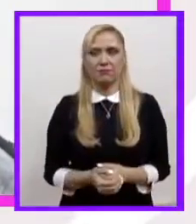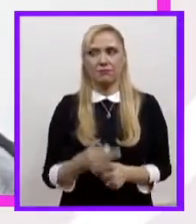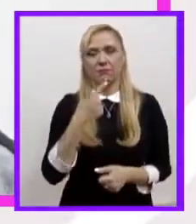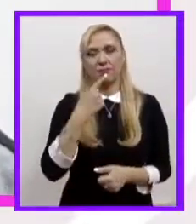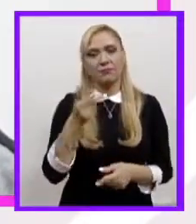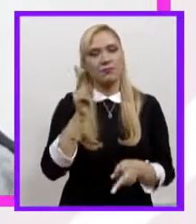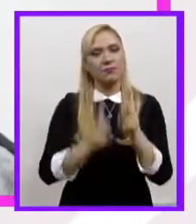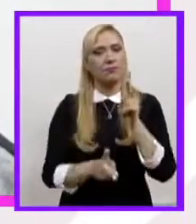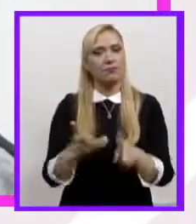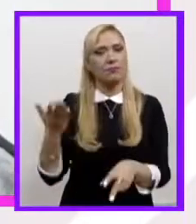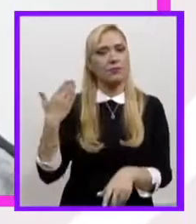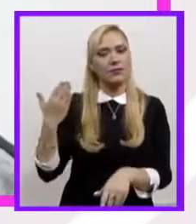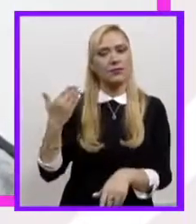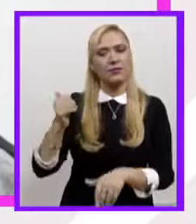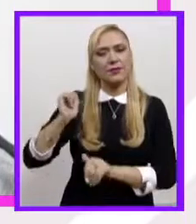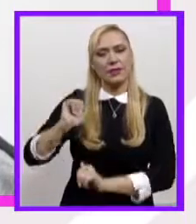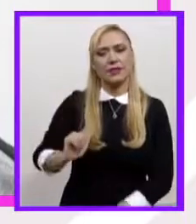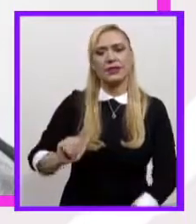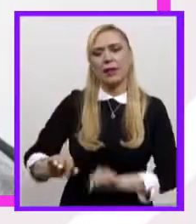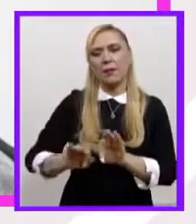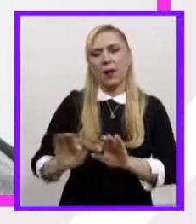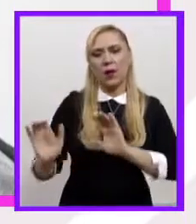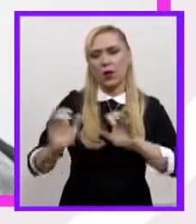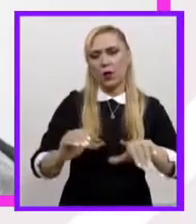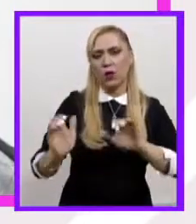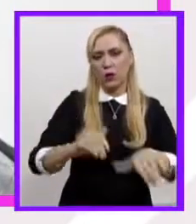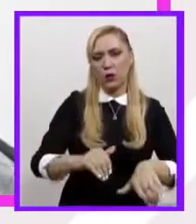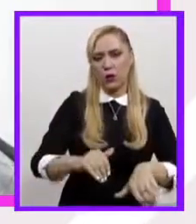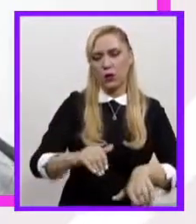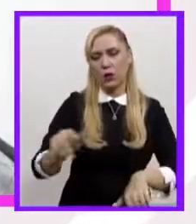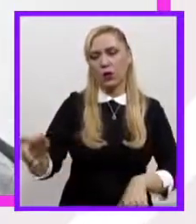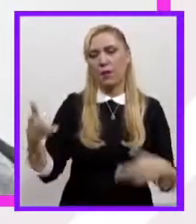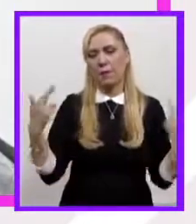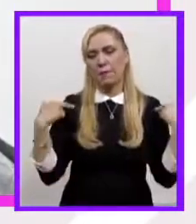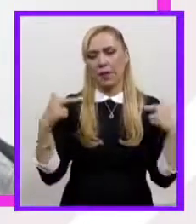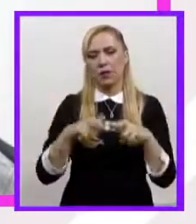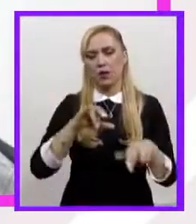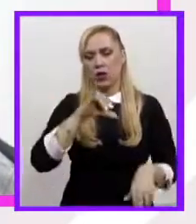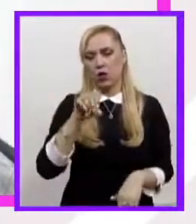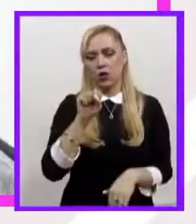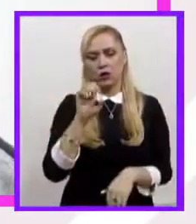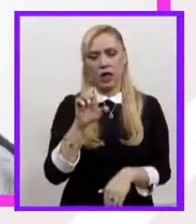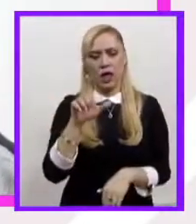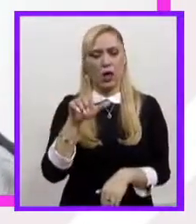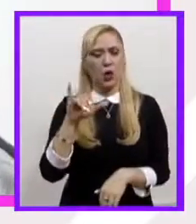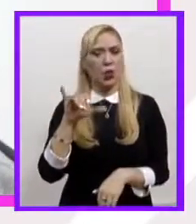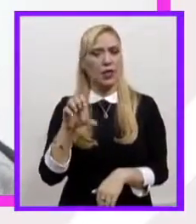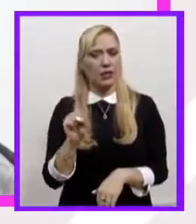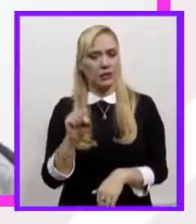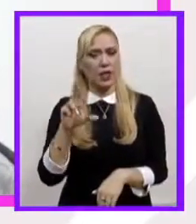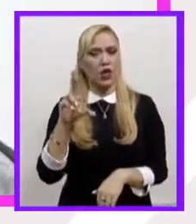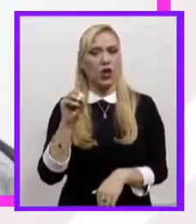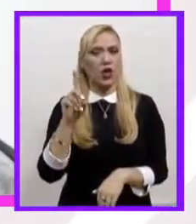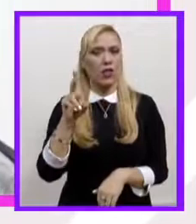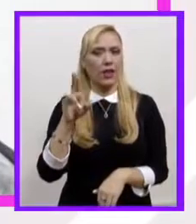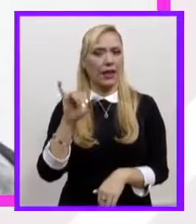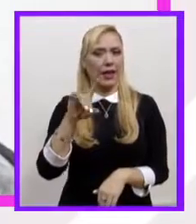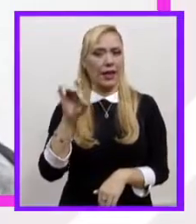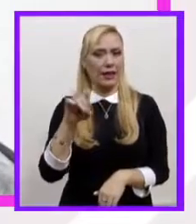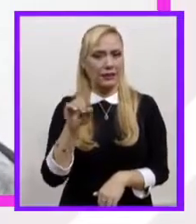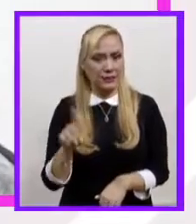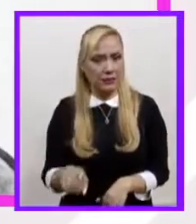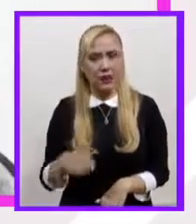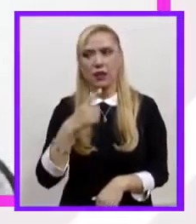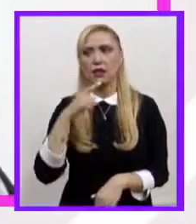con el secretario del Trabajo y Fomento al Empleo, con el maestro José Luis Rodríguez Díaz de León, que la propia Secretaría del